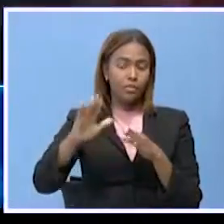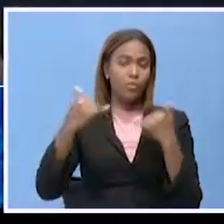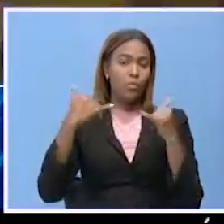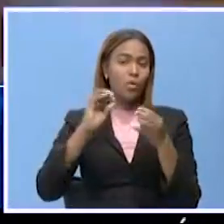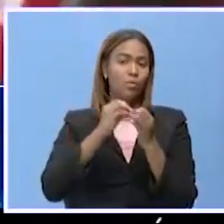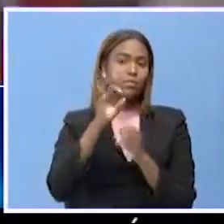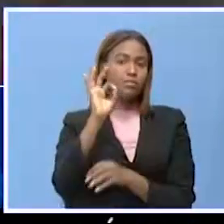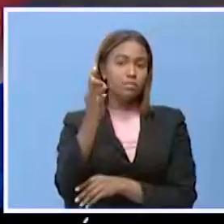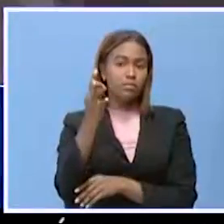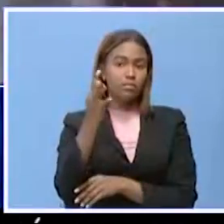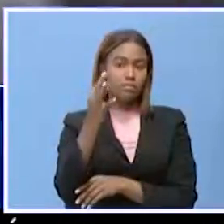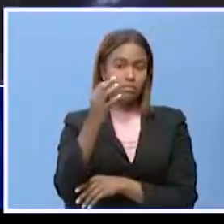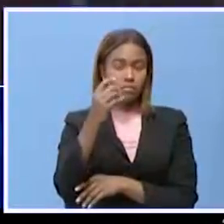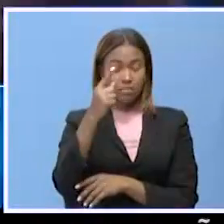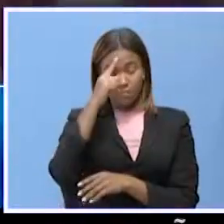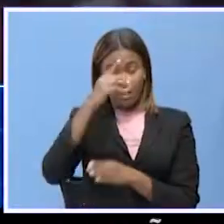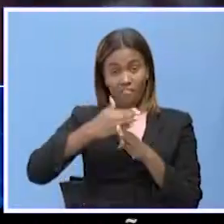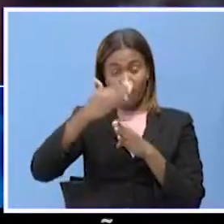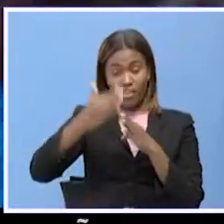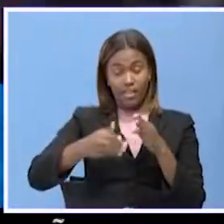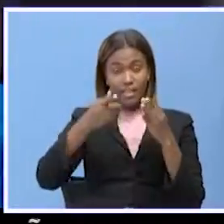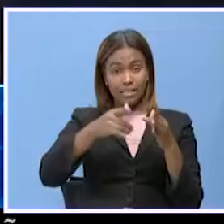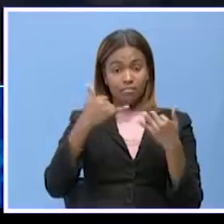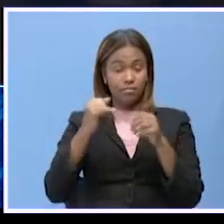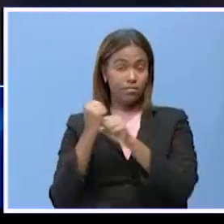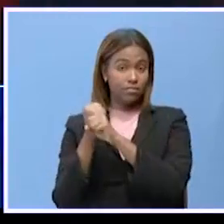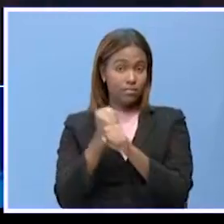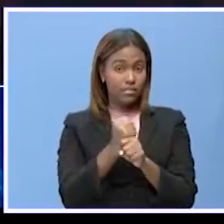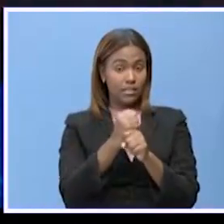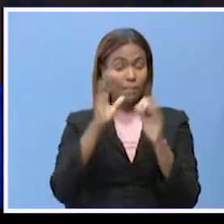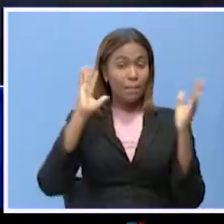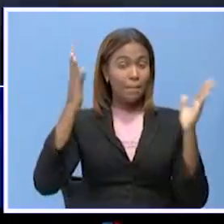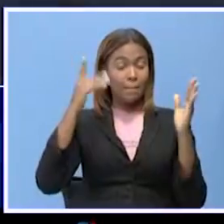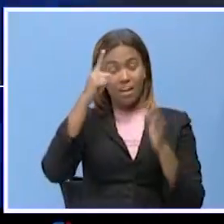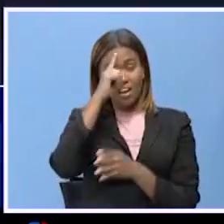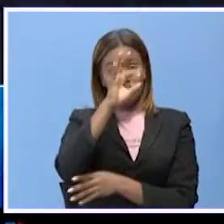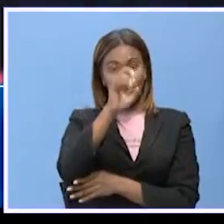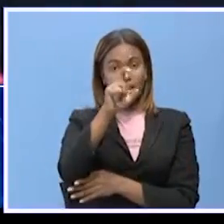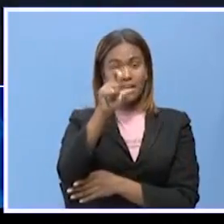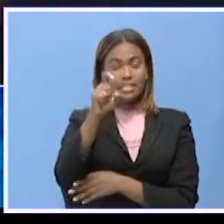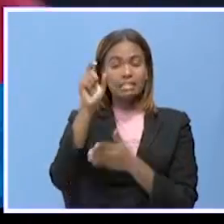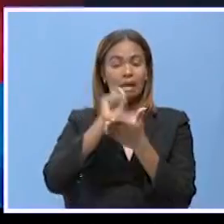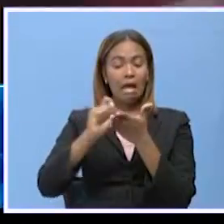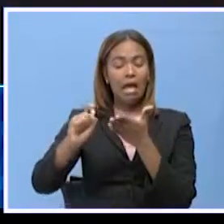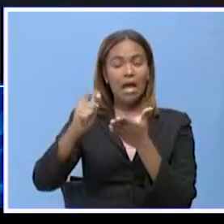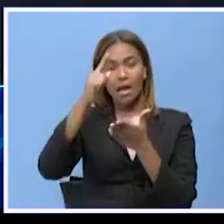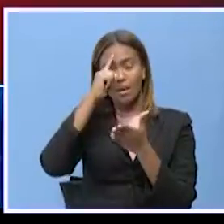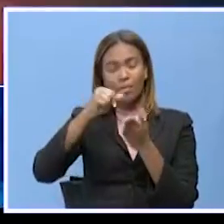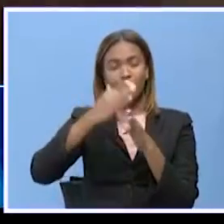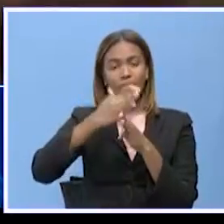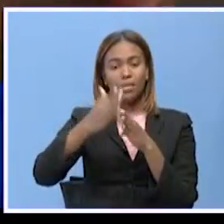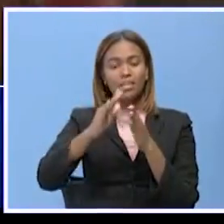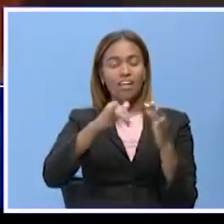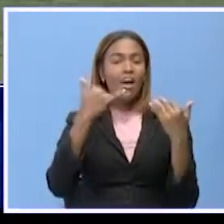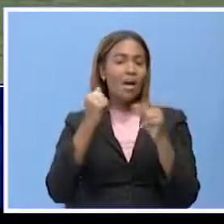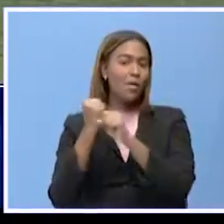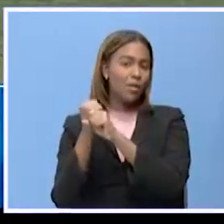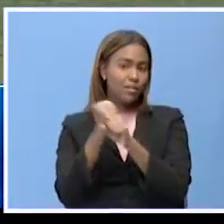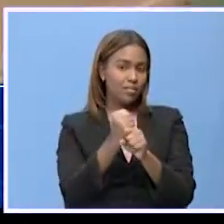novena entrada. Al finalizar el inning, pareciera que Félix Fermín escribiera un guión para terminar este